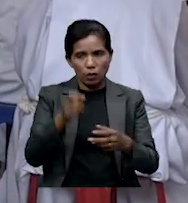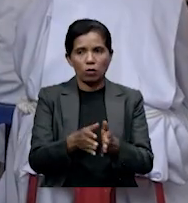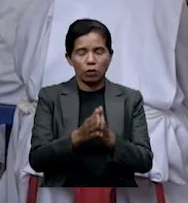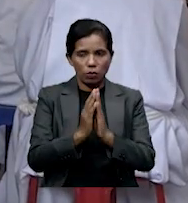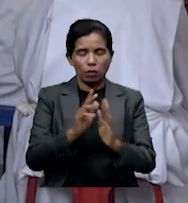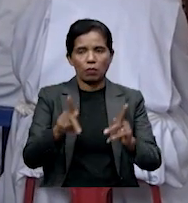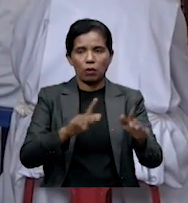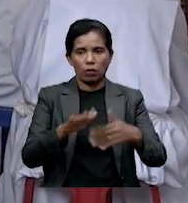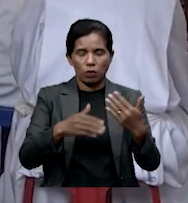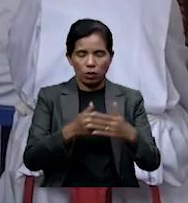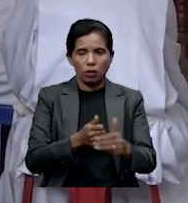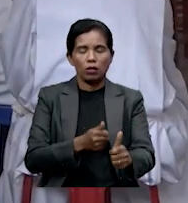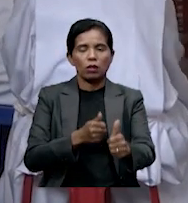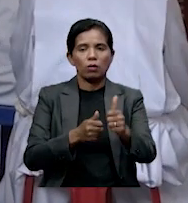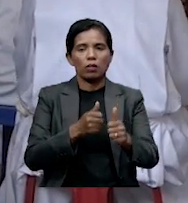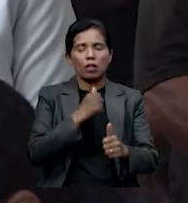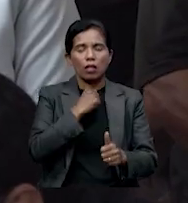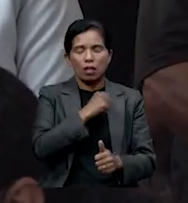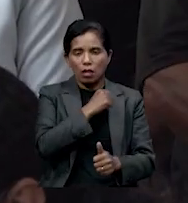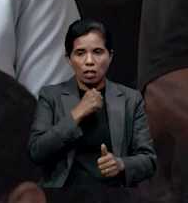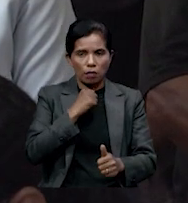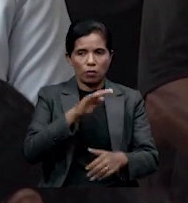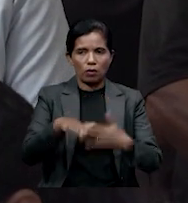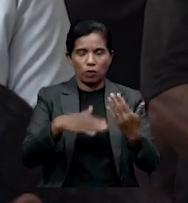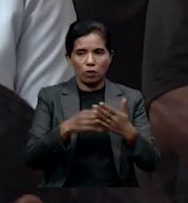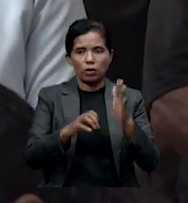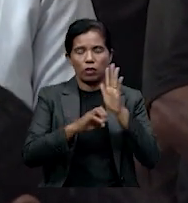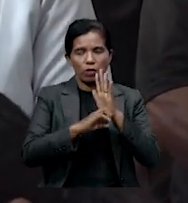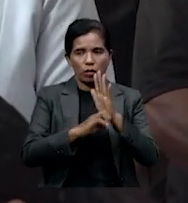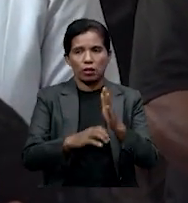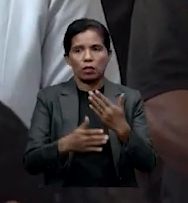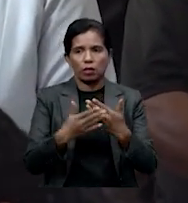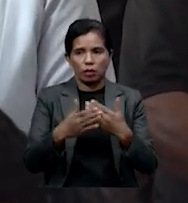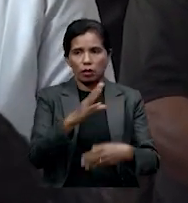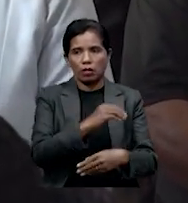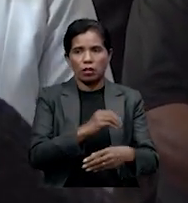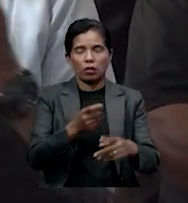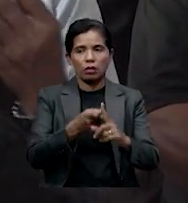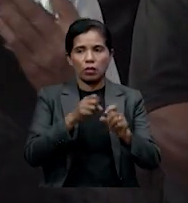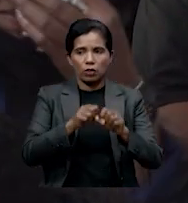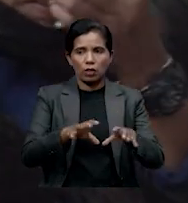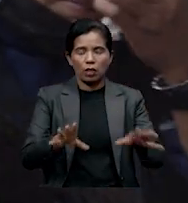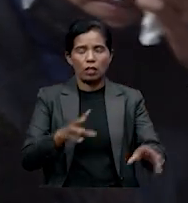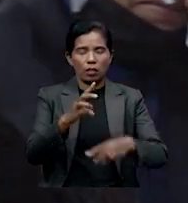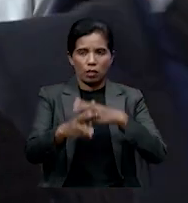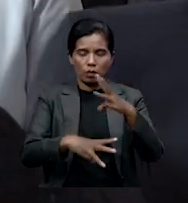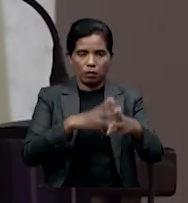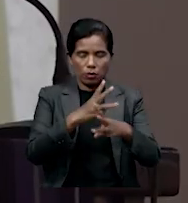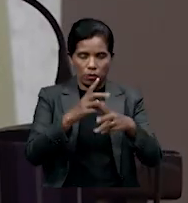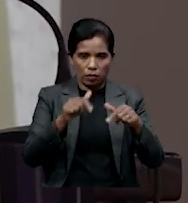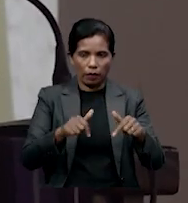seminarista sira atubanati padre abitu nia dedicação, simplicidade no vocação nebe husi kela iha mundu ne.